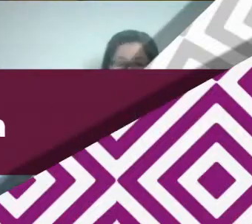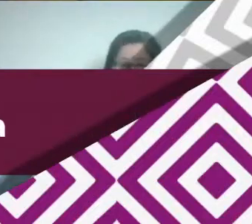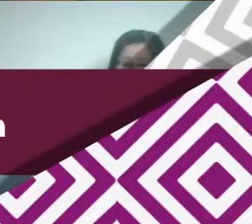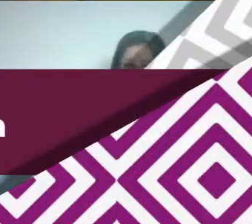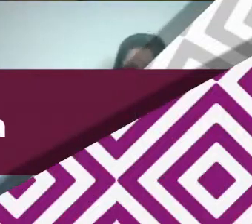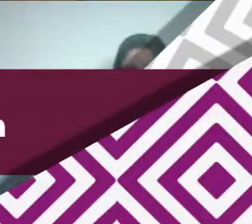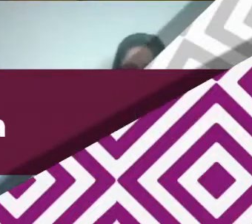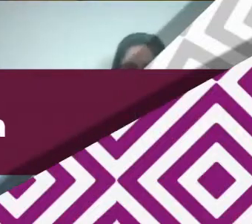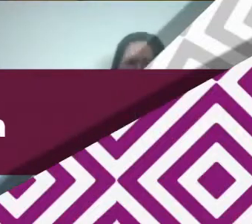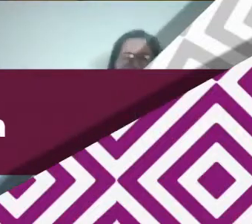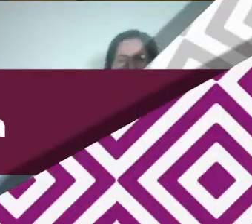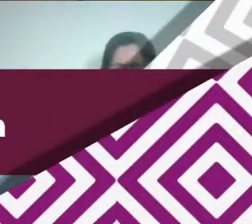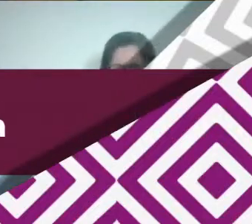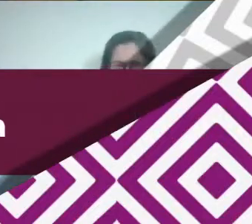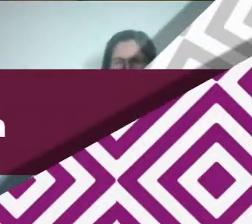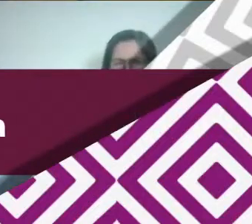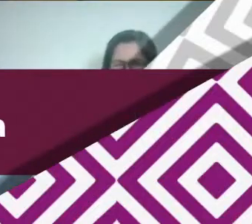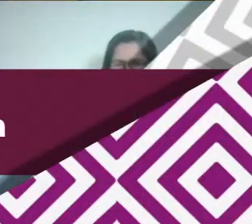y también tener